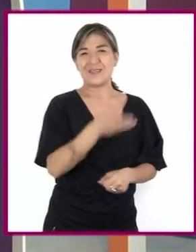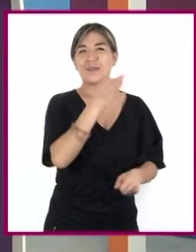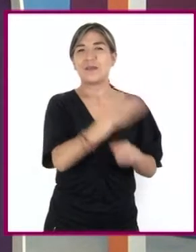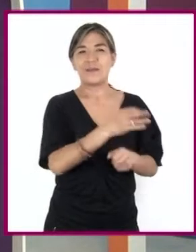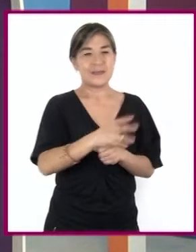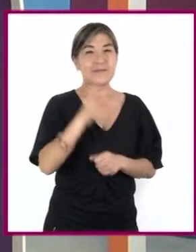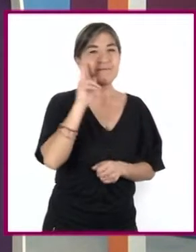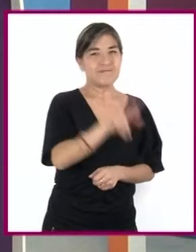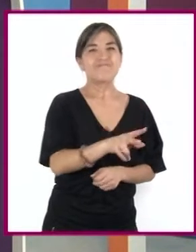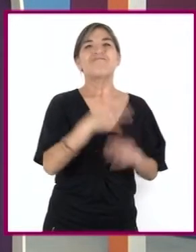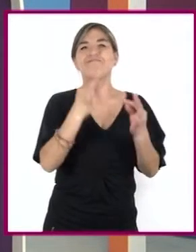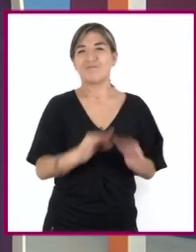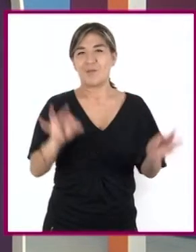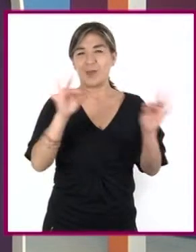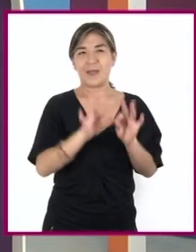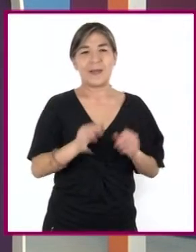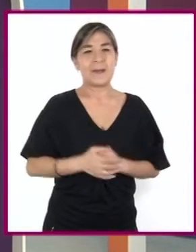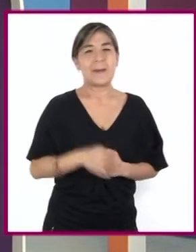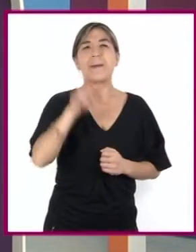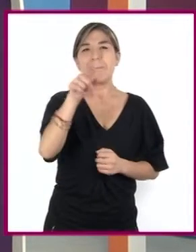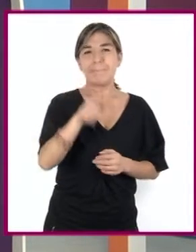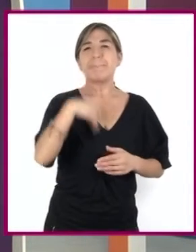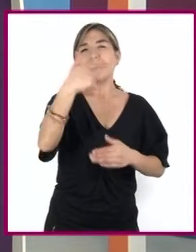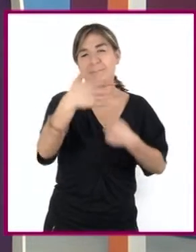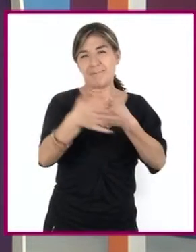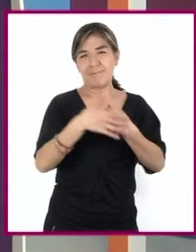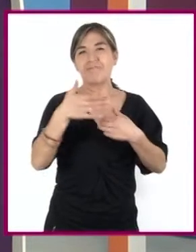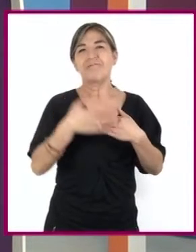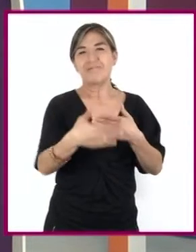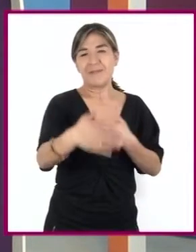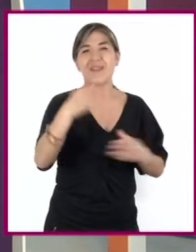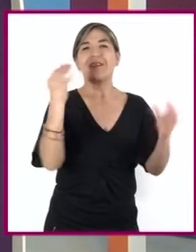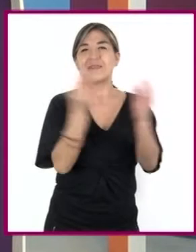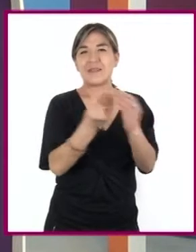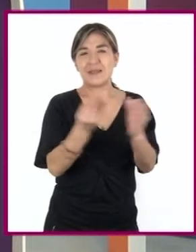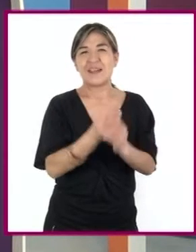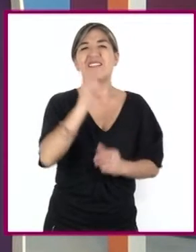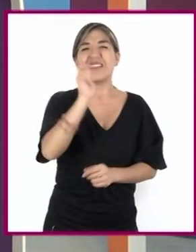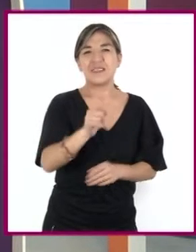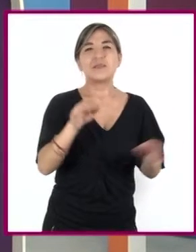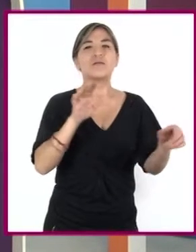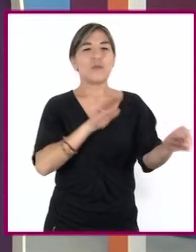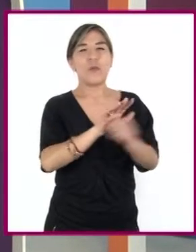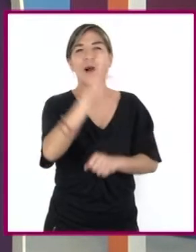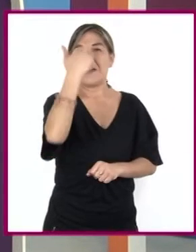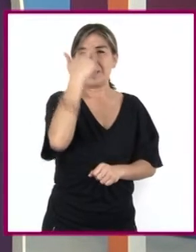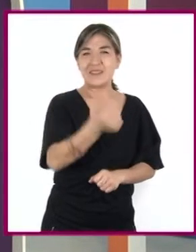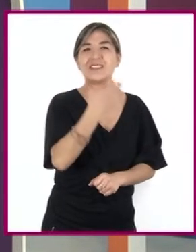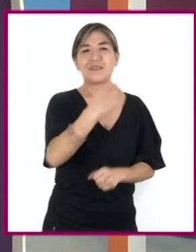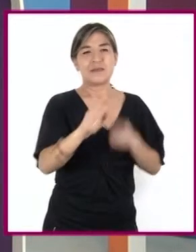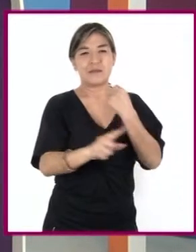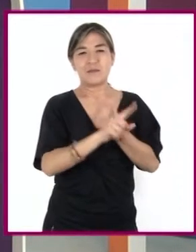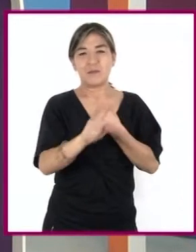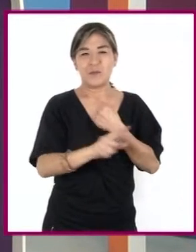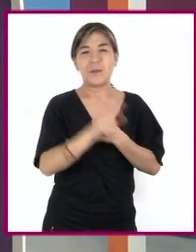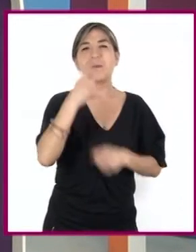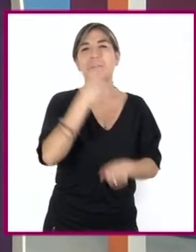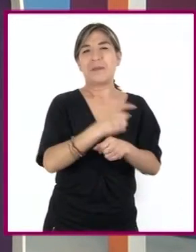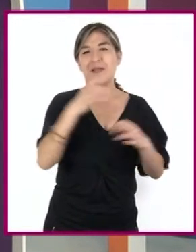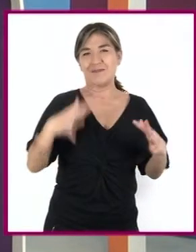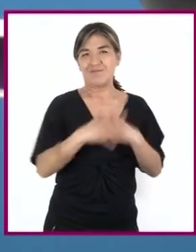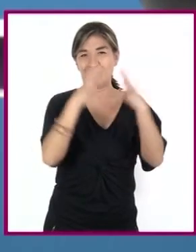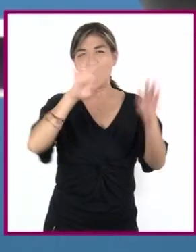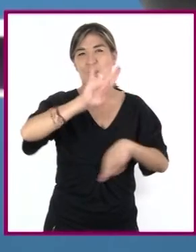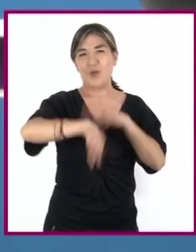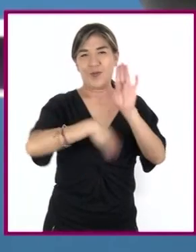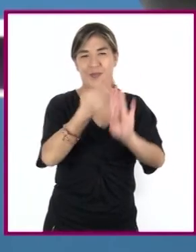será determinante, como estudiarán en las siguientes sesiones, como una de las causas que propiciarán la Primera Guerra